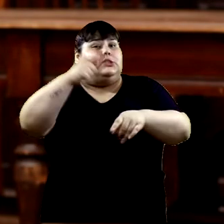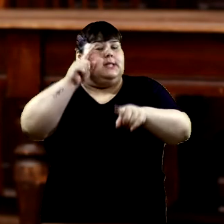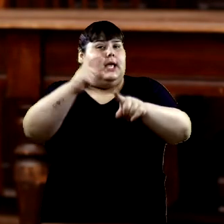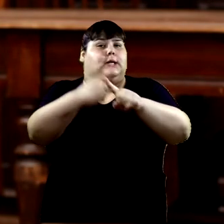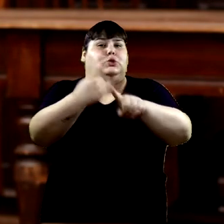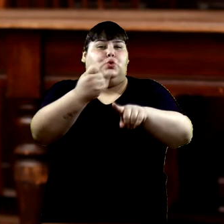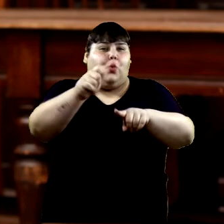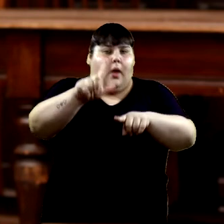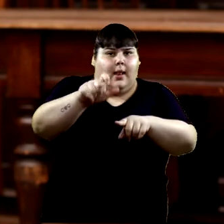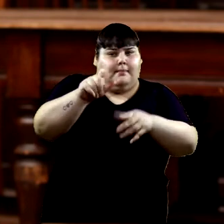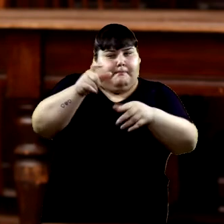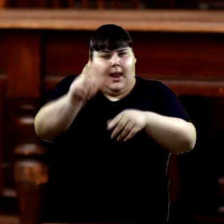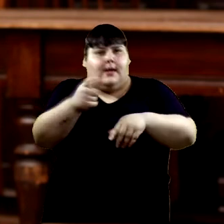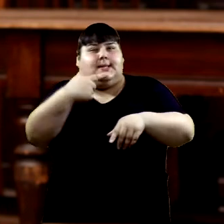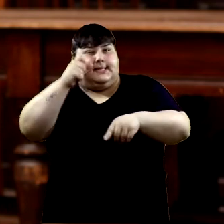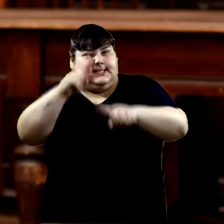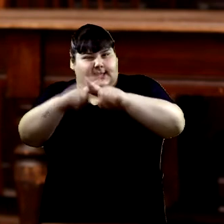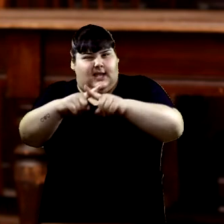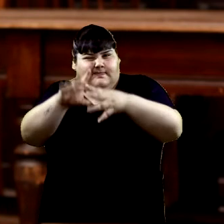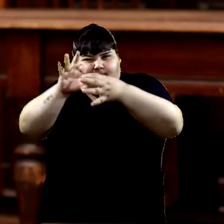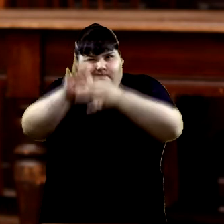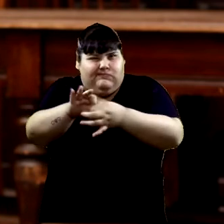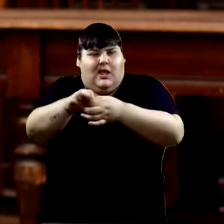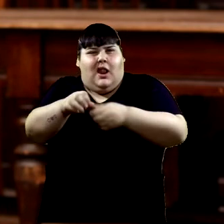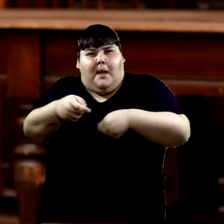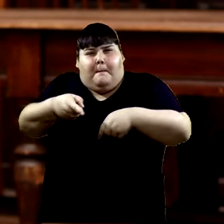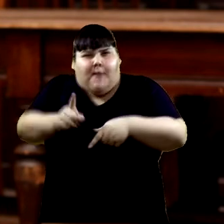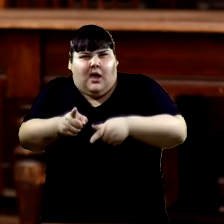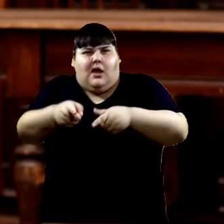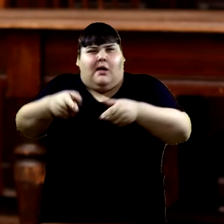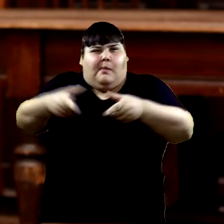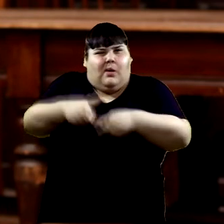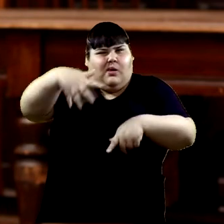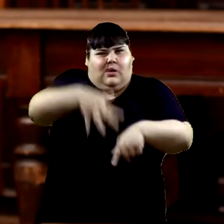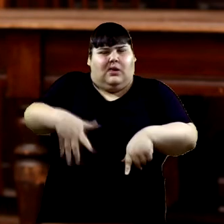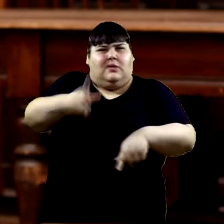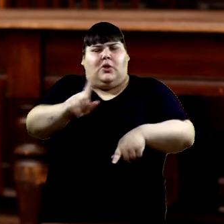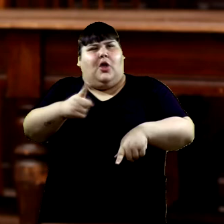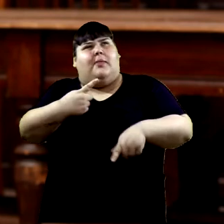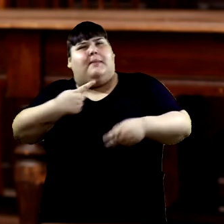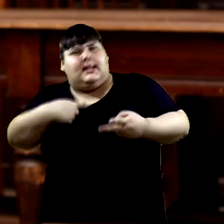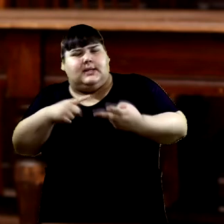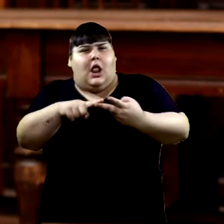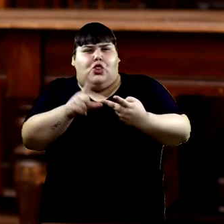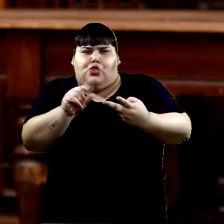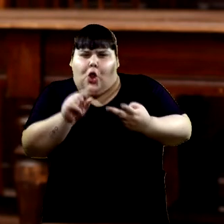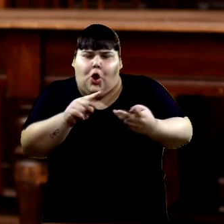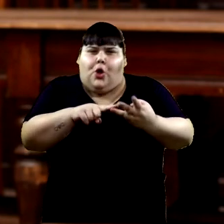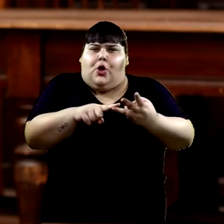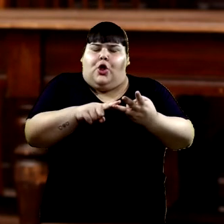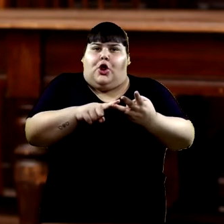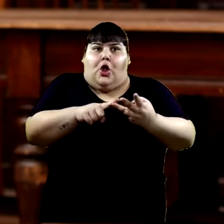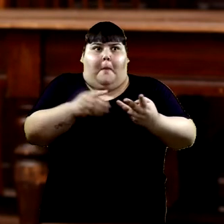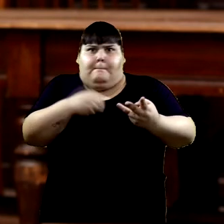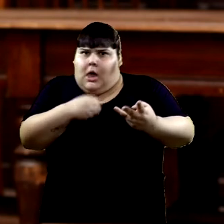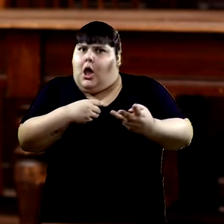palabra sex, tiene una connotación tan genital, y genital no desde placer, porque debe ser desde el dolor, o desde el